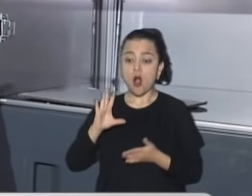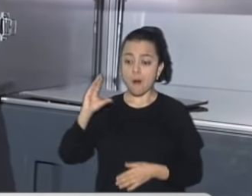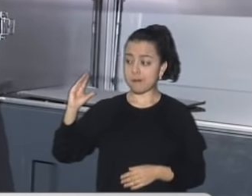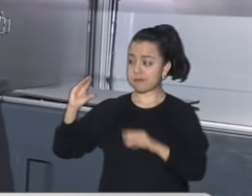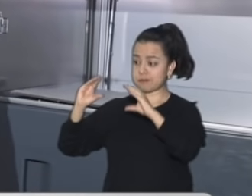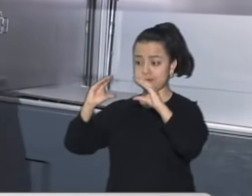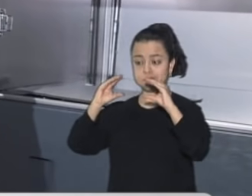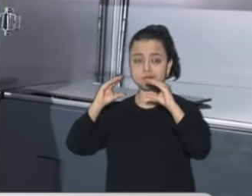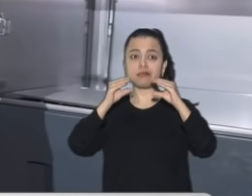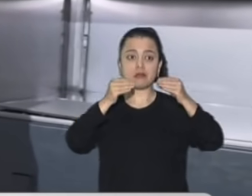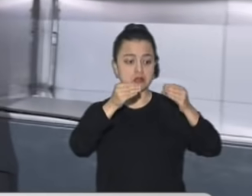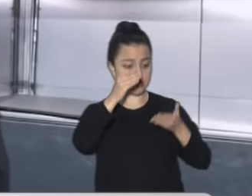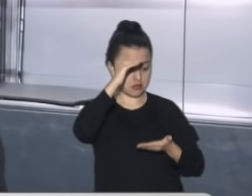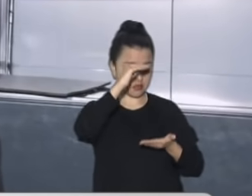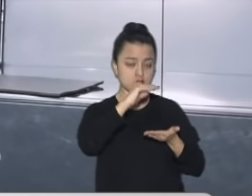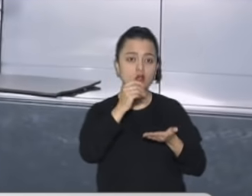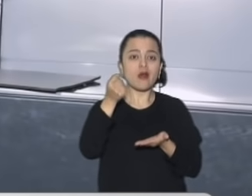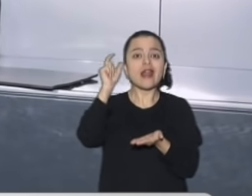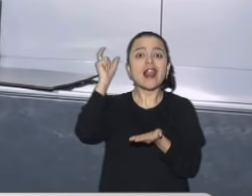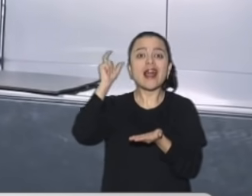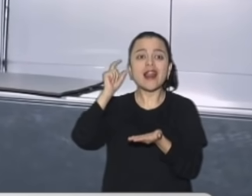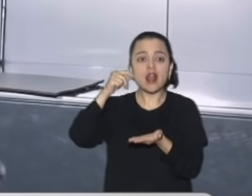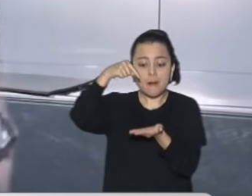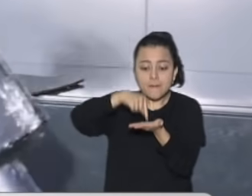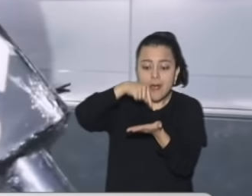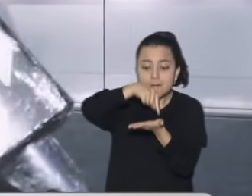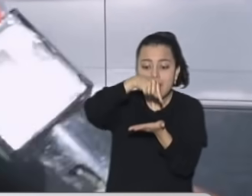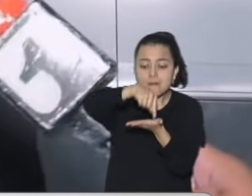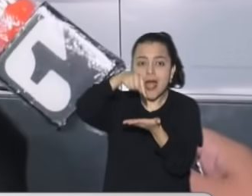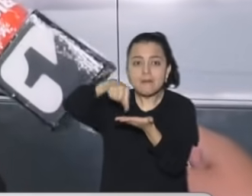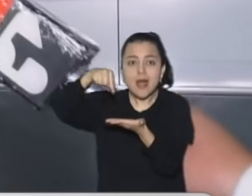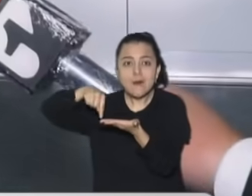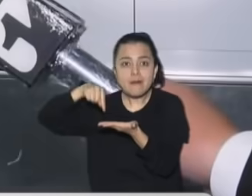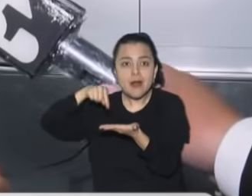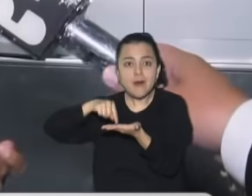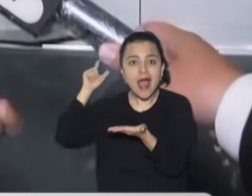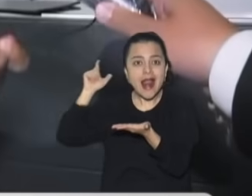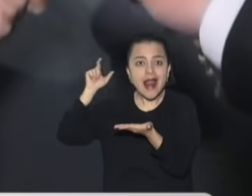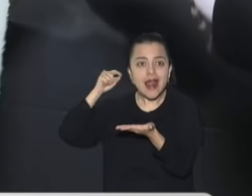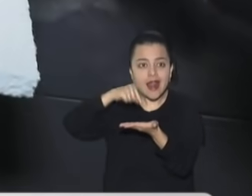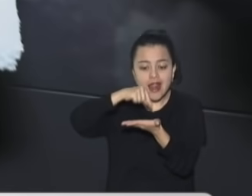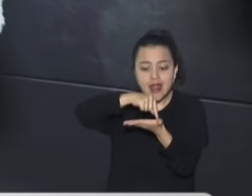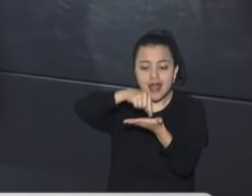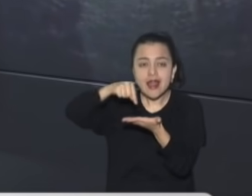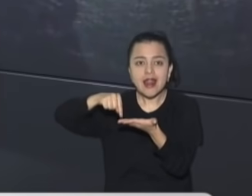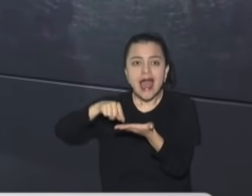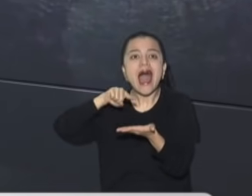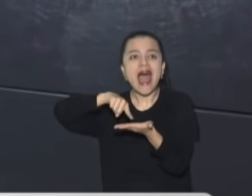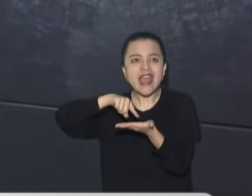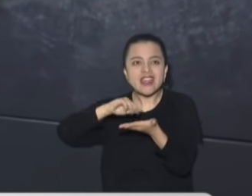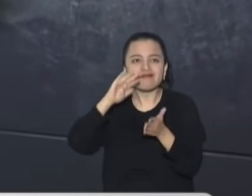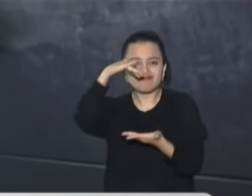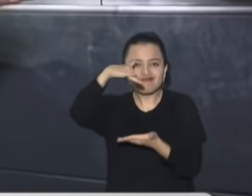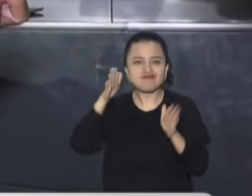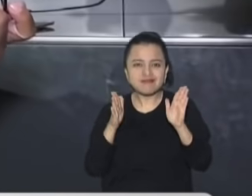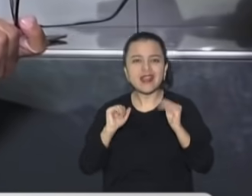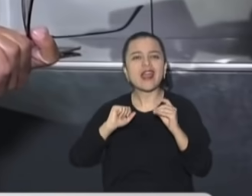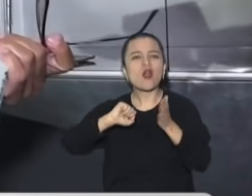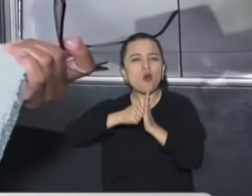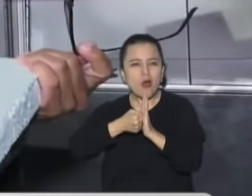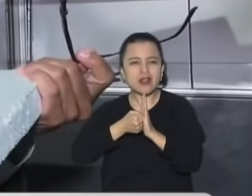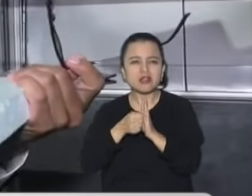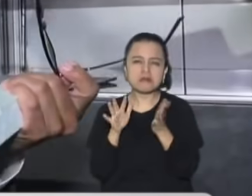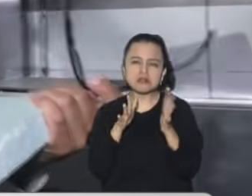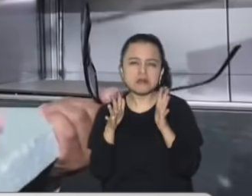Esto es una muestra aproximada del tamaño que trae cada caja de la vacuna. Más o menos son 4 centímetros